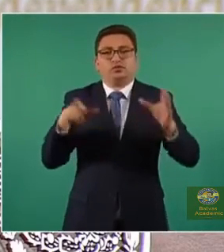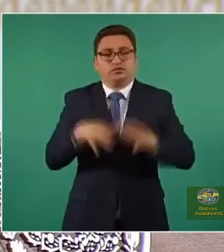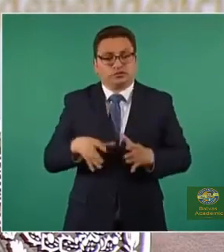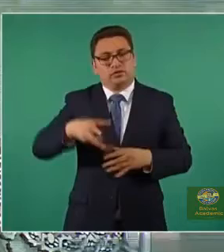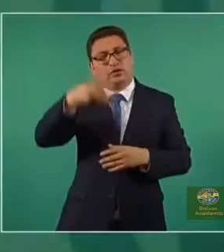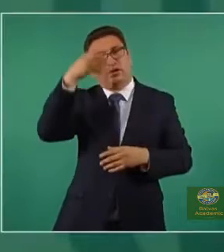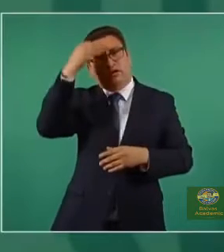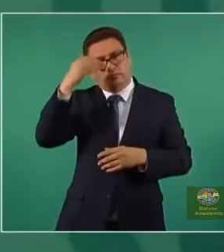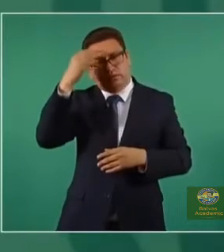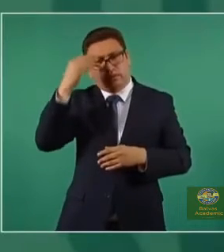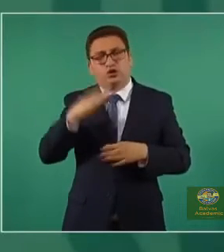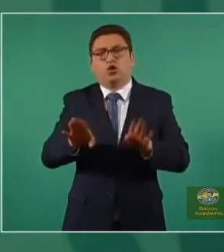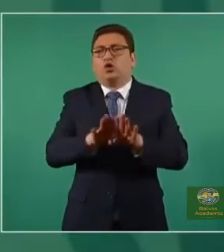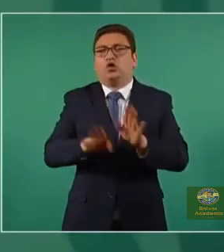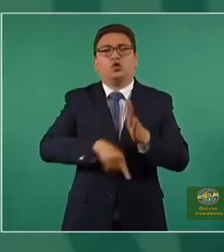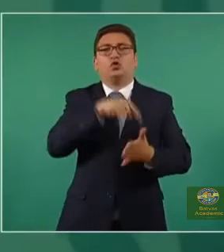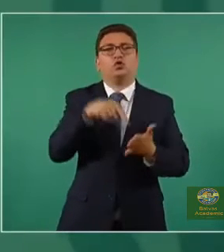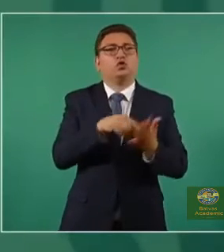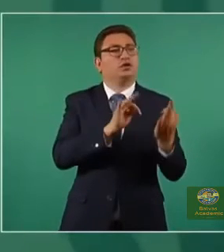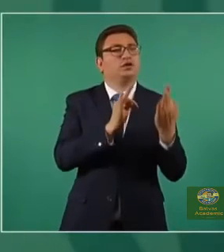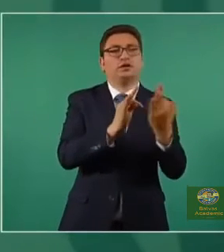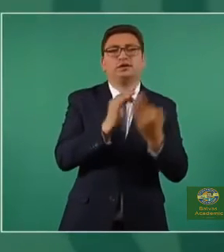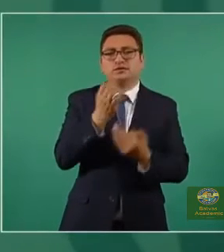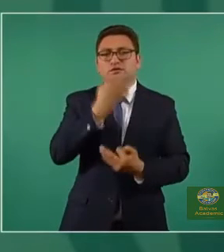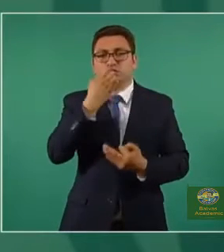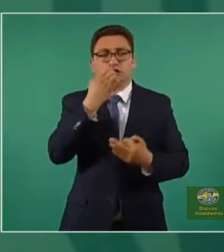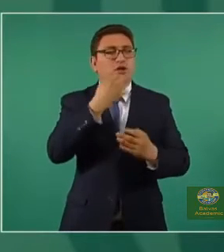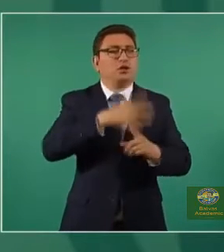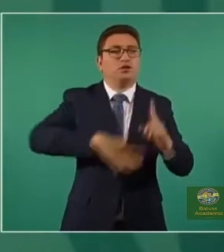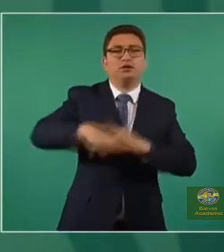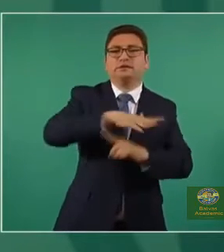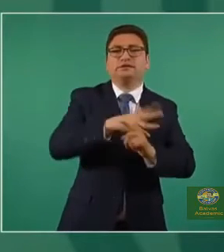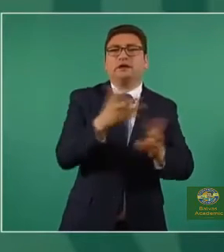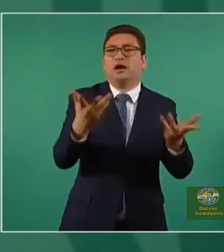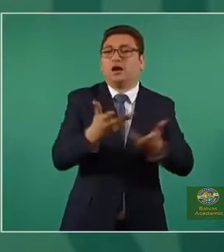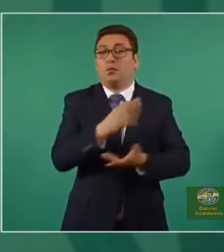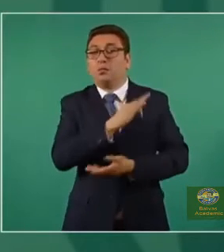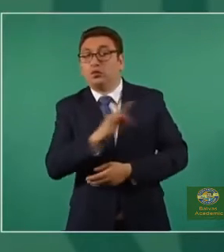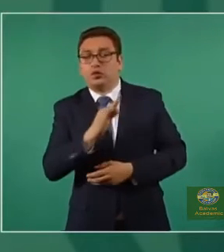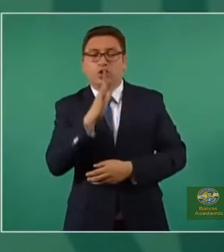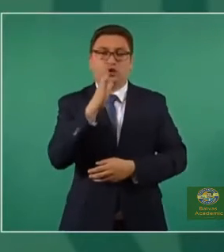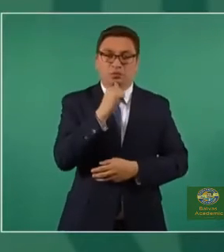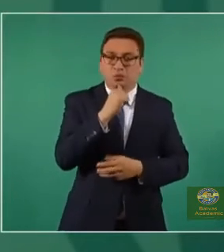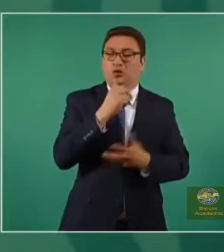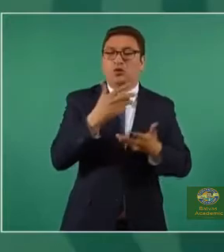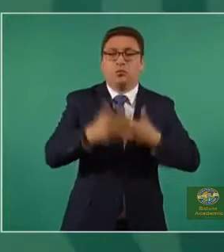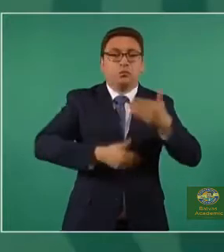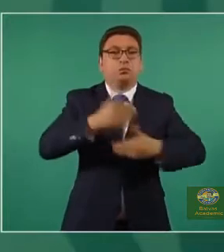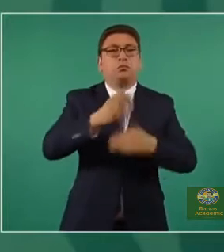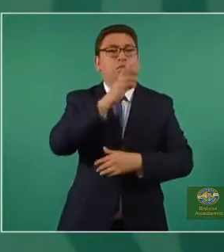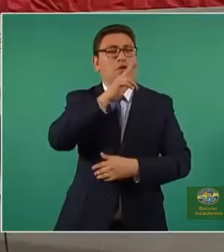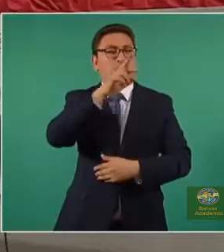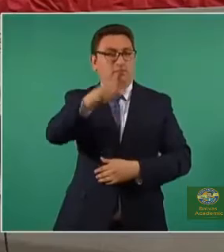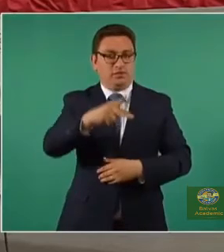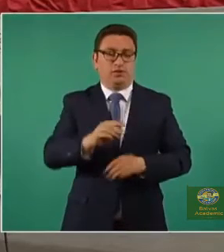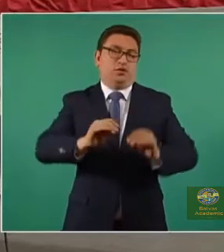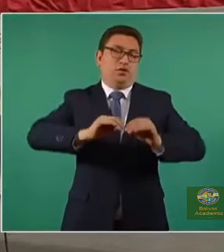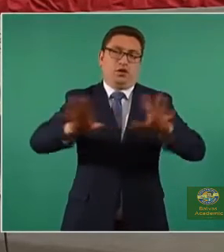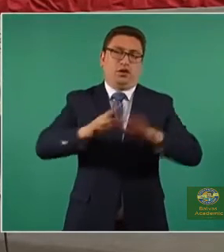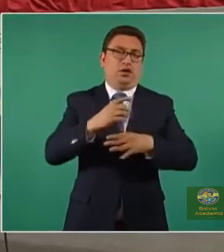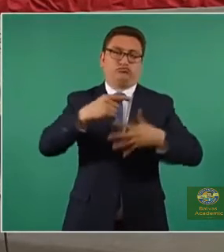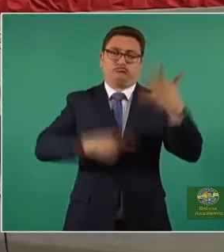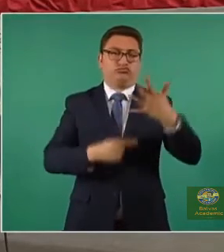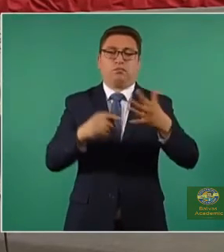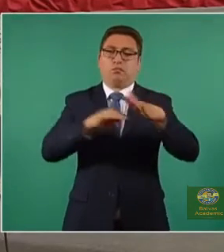donde están los centros educativos, para saber qué se puede hacer y qué no se puede hacer y cómo hacerlo mejor. Hay cosas básicas que ya